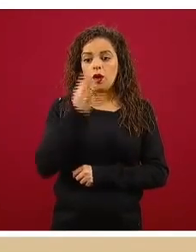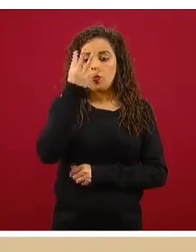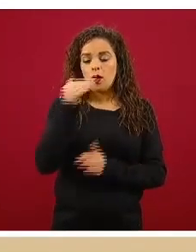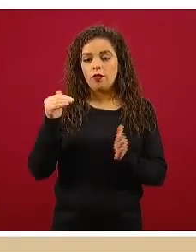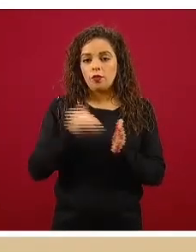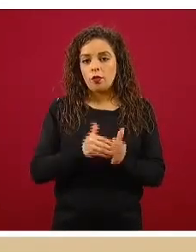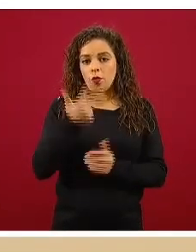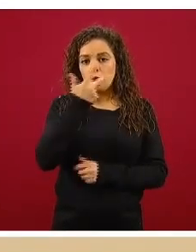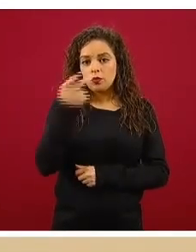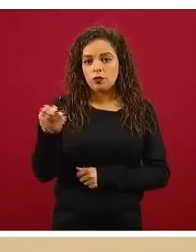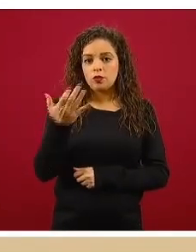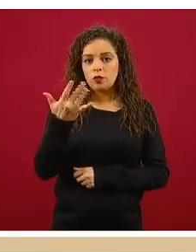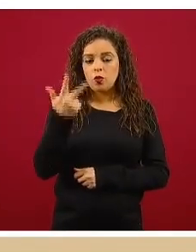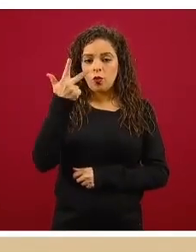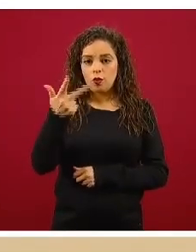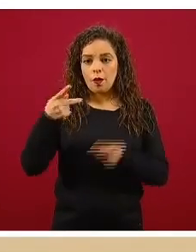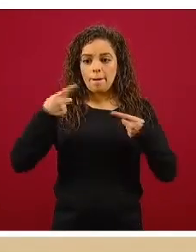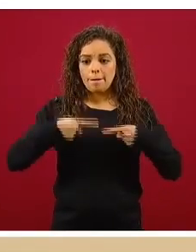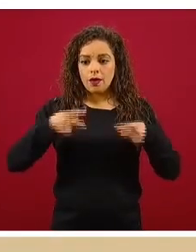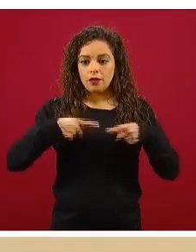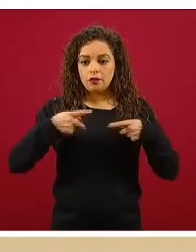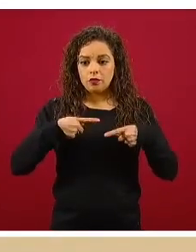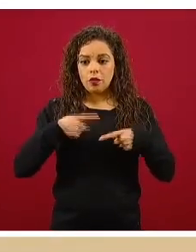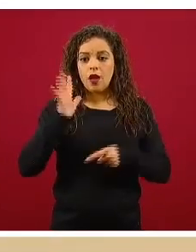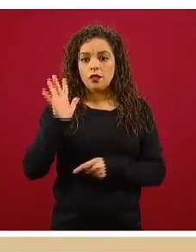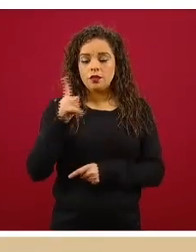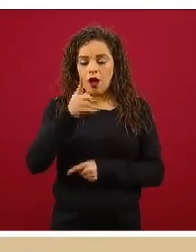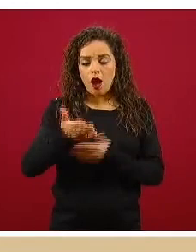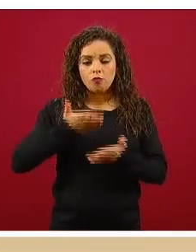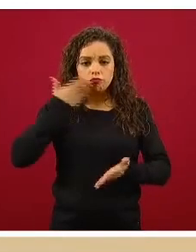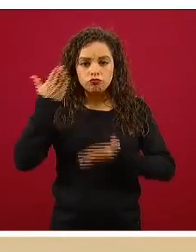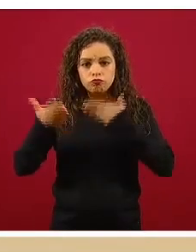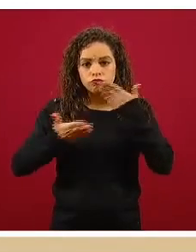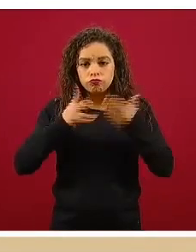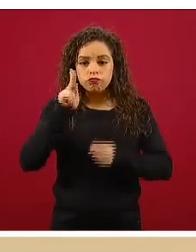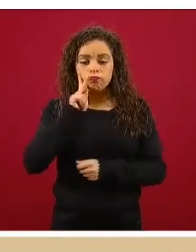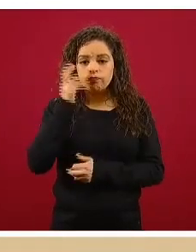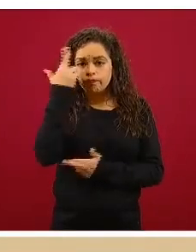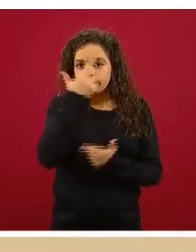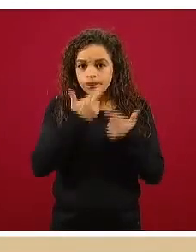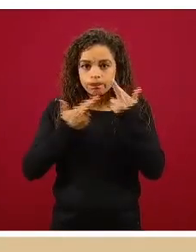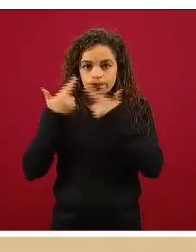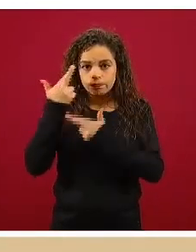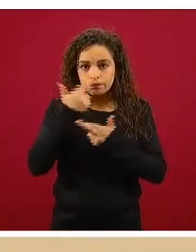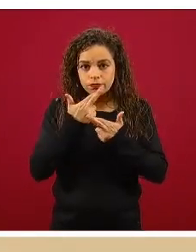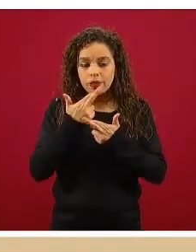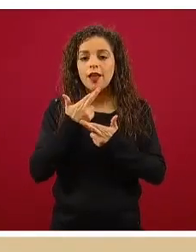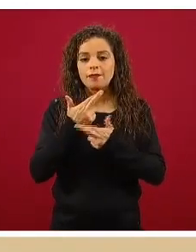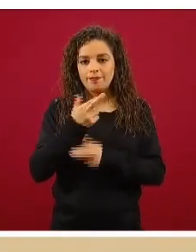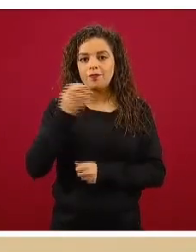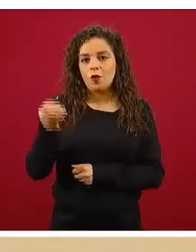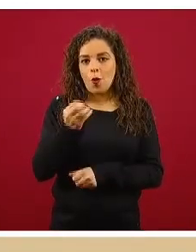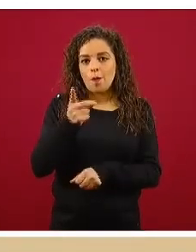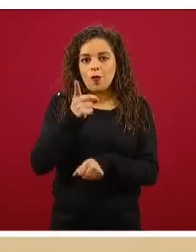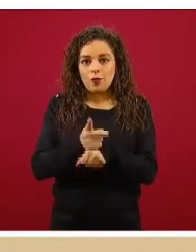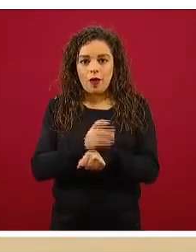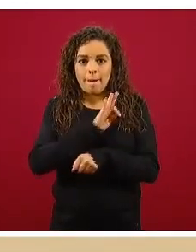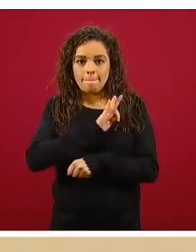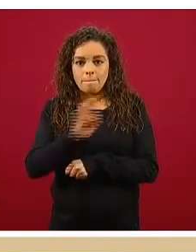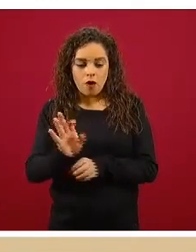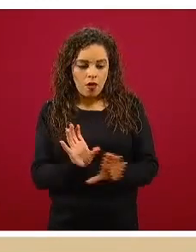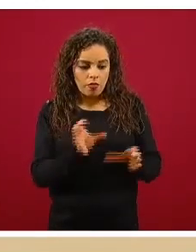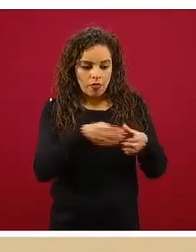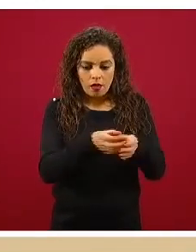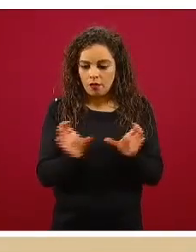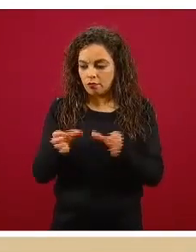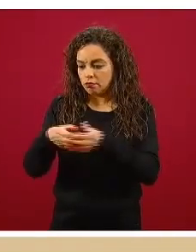244.858 las personas que ingresaron a un protocolo de estudio, es decir que hubo la oportunidad de clasificarlas como